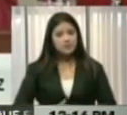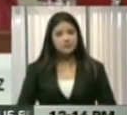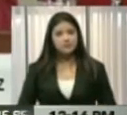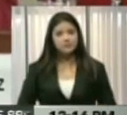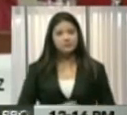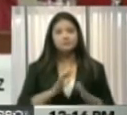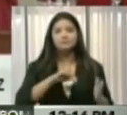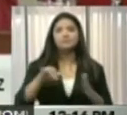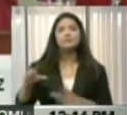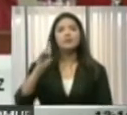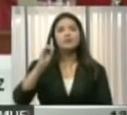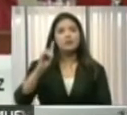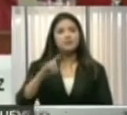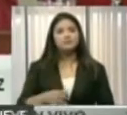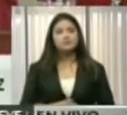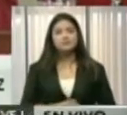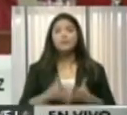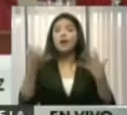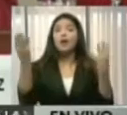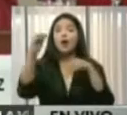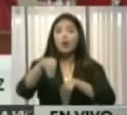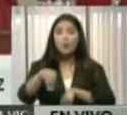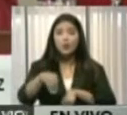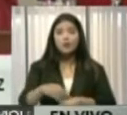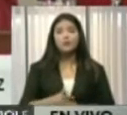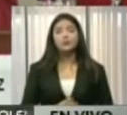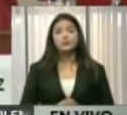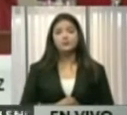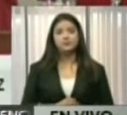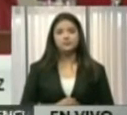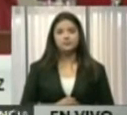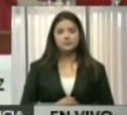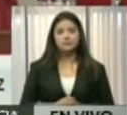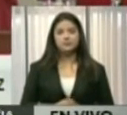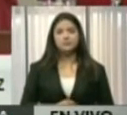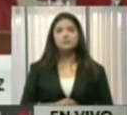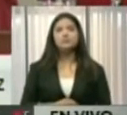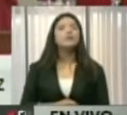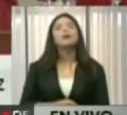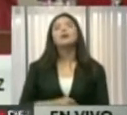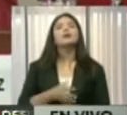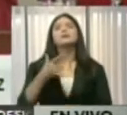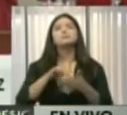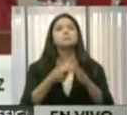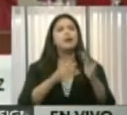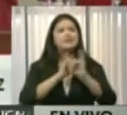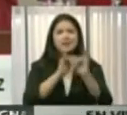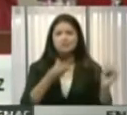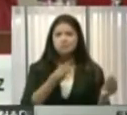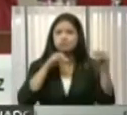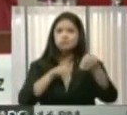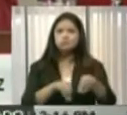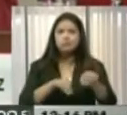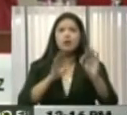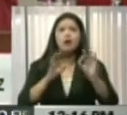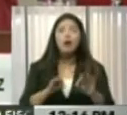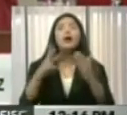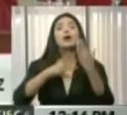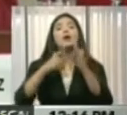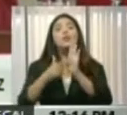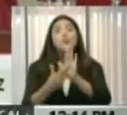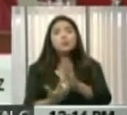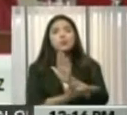D. El acuerdo sobre refrendación que consolide lo pactado y lo